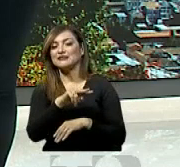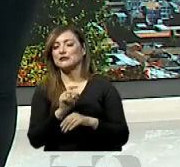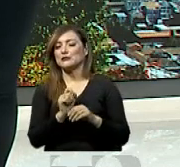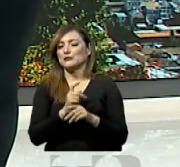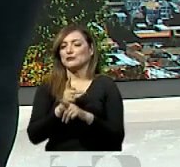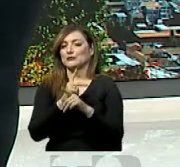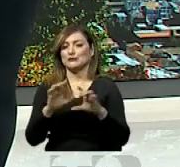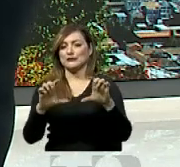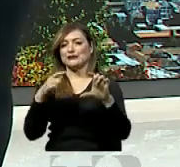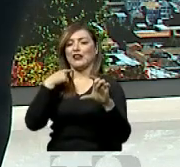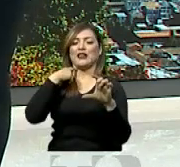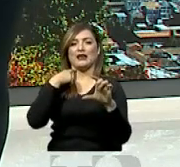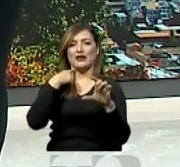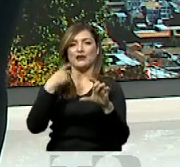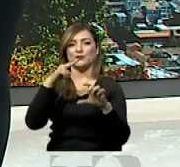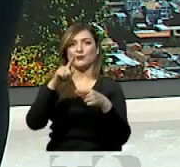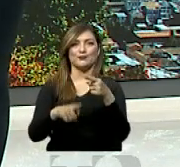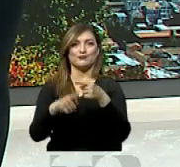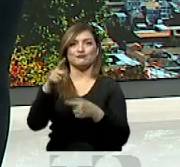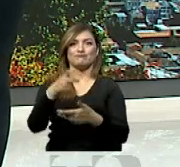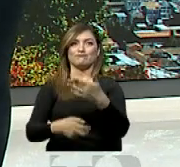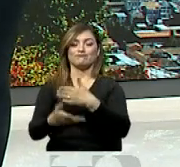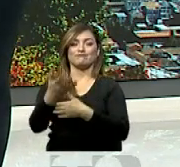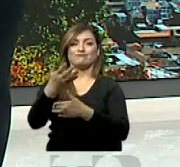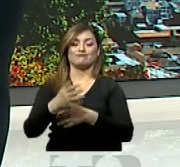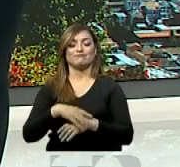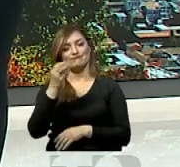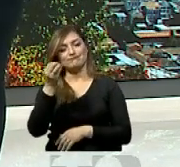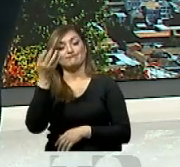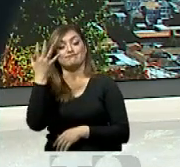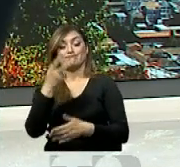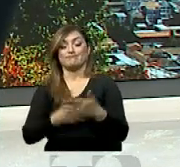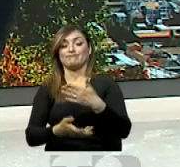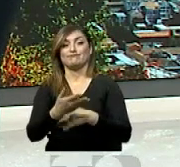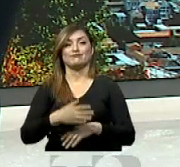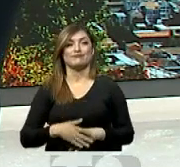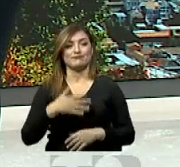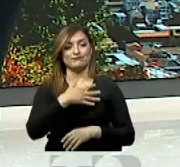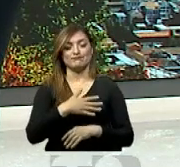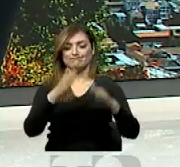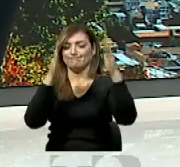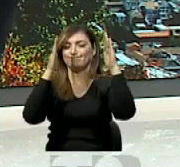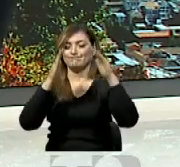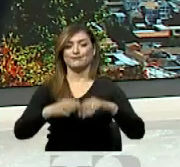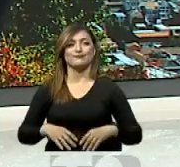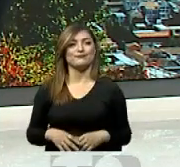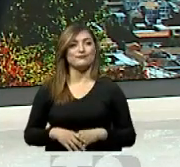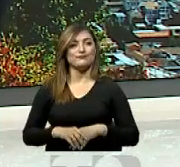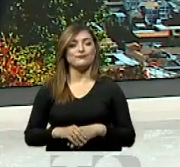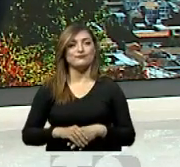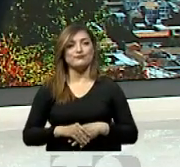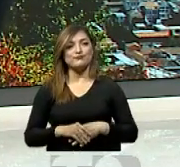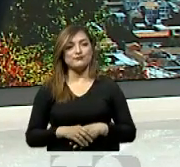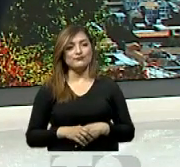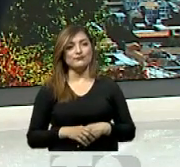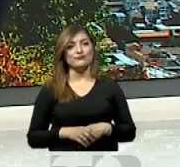queda sin ver el partido, o a su vez se va, se olvida y le multan, así que por favor, a tomar las